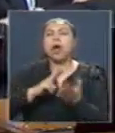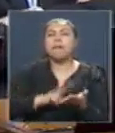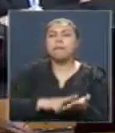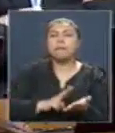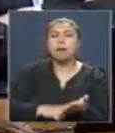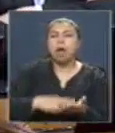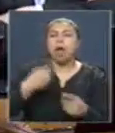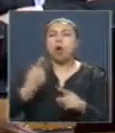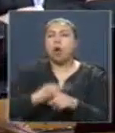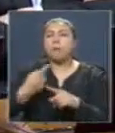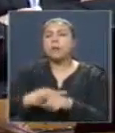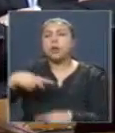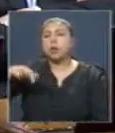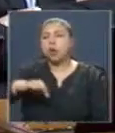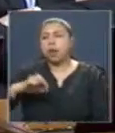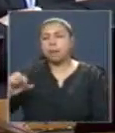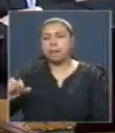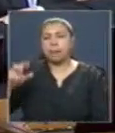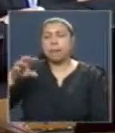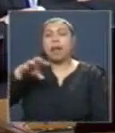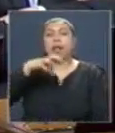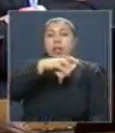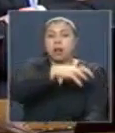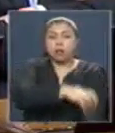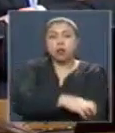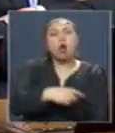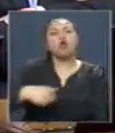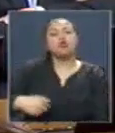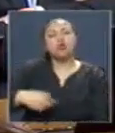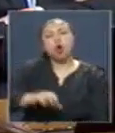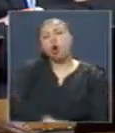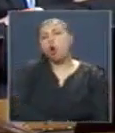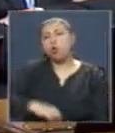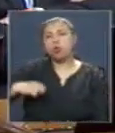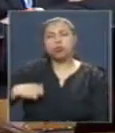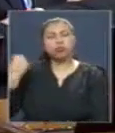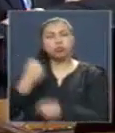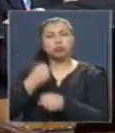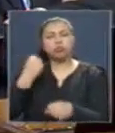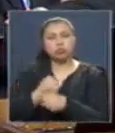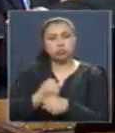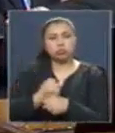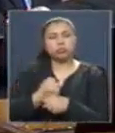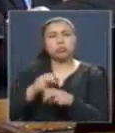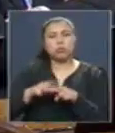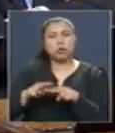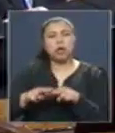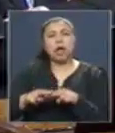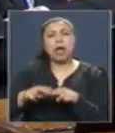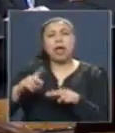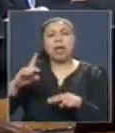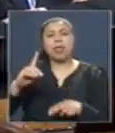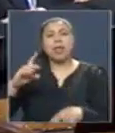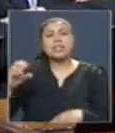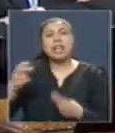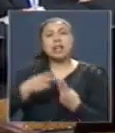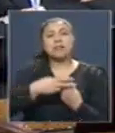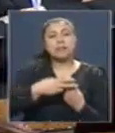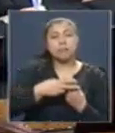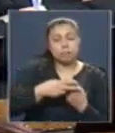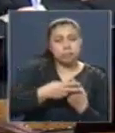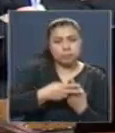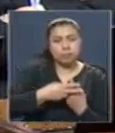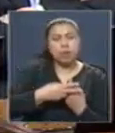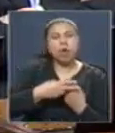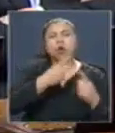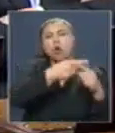con las pymes de nuestras regiones. Y yo estoy orgulloso del trabajo que ha hecho la Democracia Cristiana con los distintos